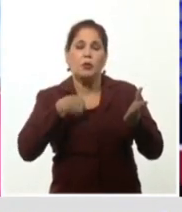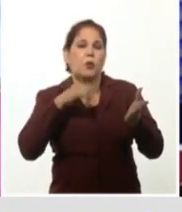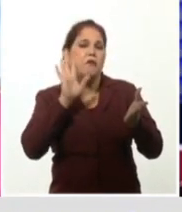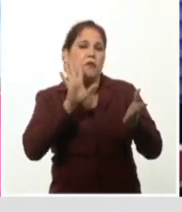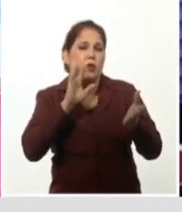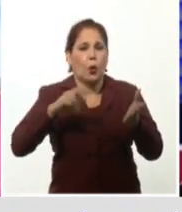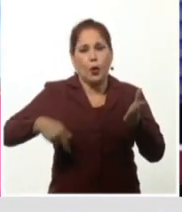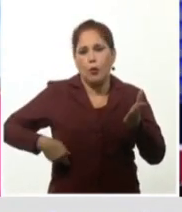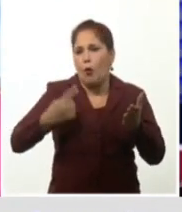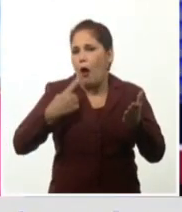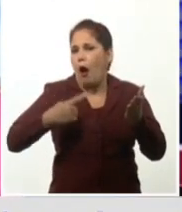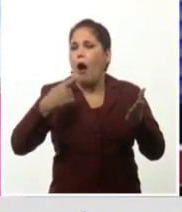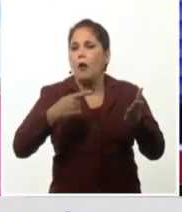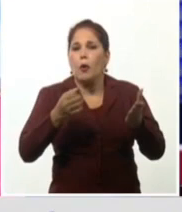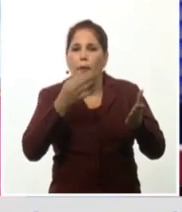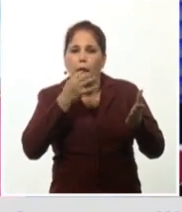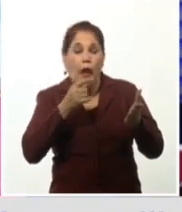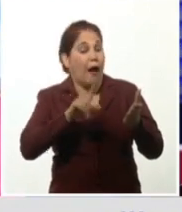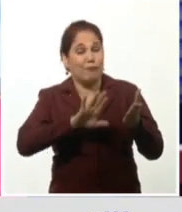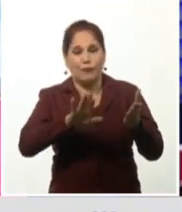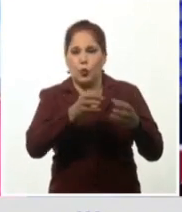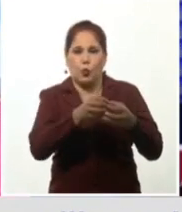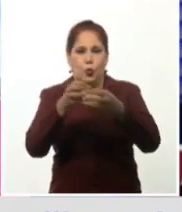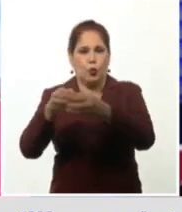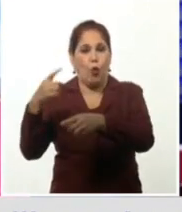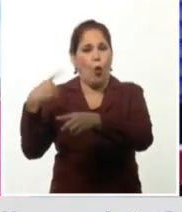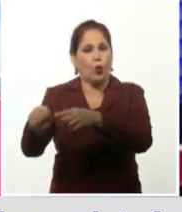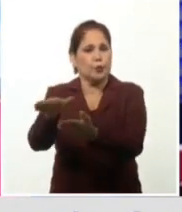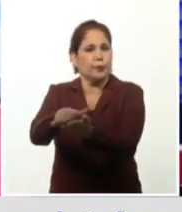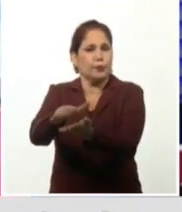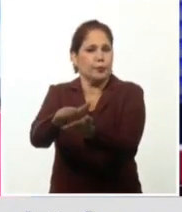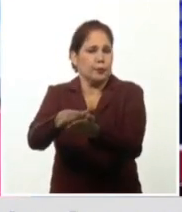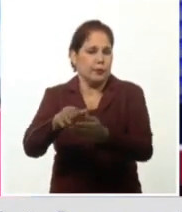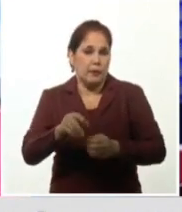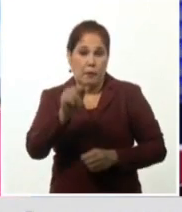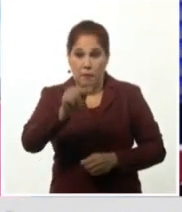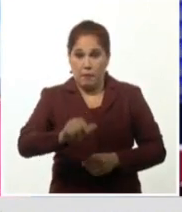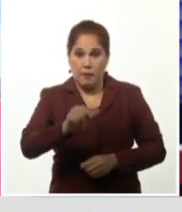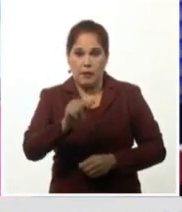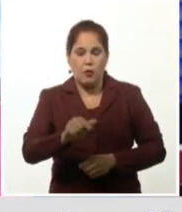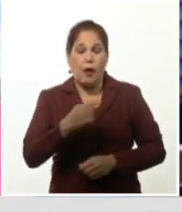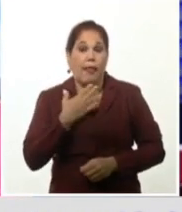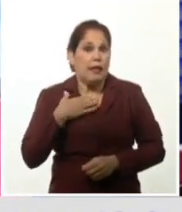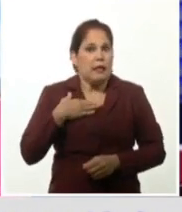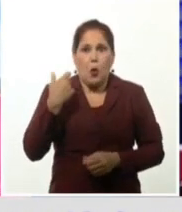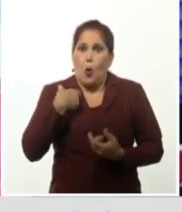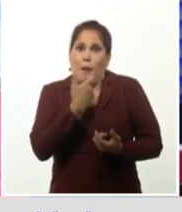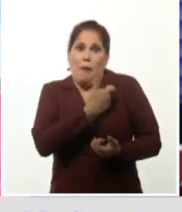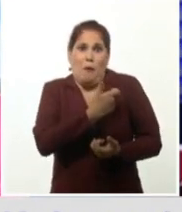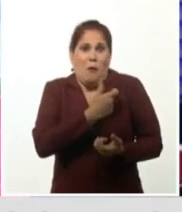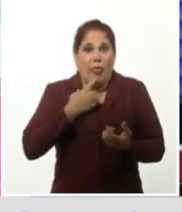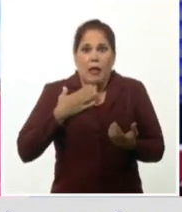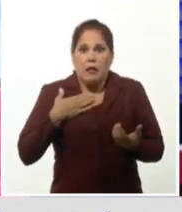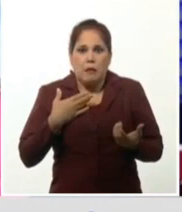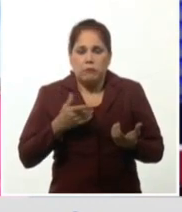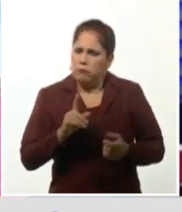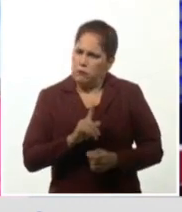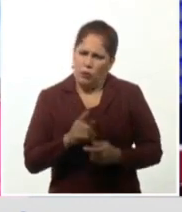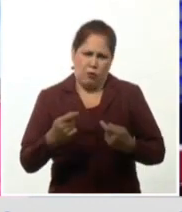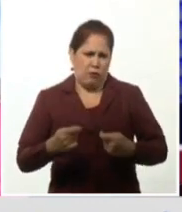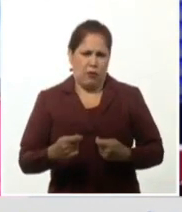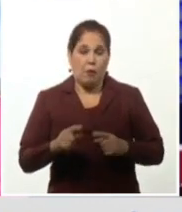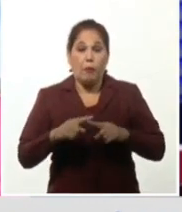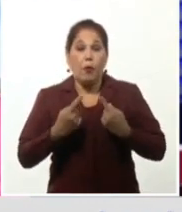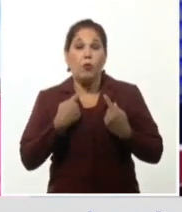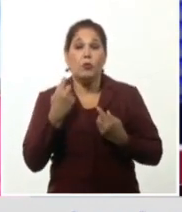mejor proceder a esa vacunación. Las personas no deben tener tanta ansiedad por vacunarse, porque tenemos la